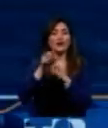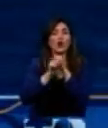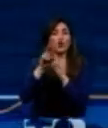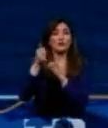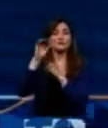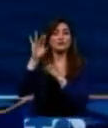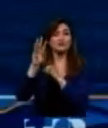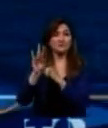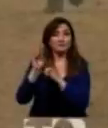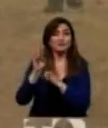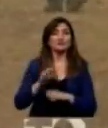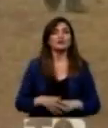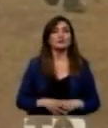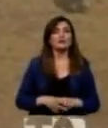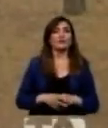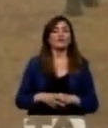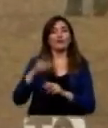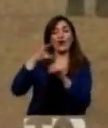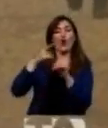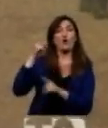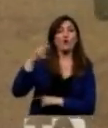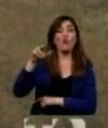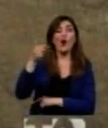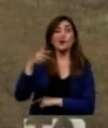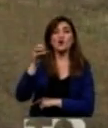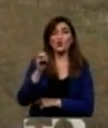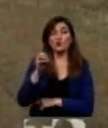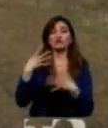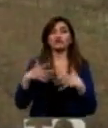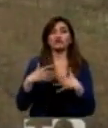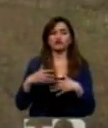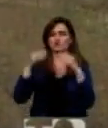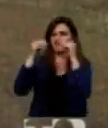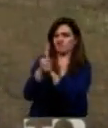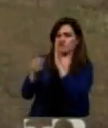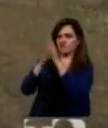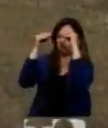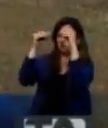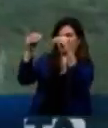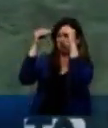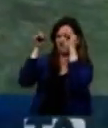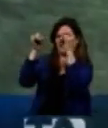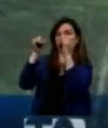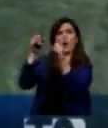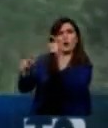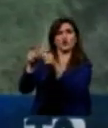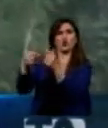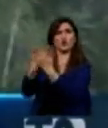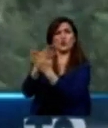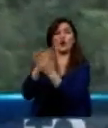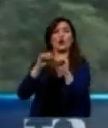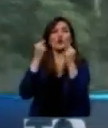de 2017. Alias Huacho, con agresivas campañas de reclutamiento, lidera el autodenominado Frente